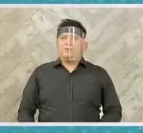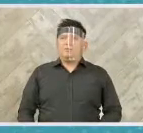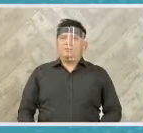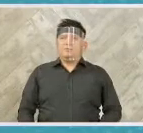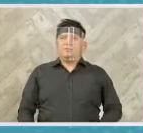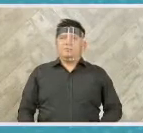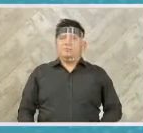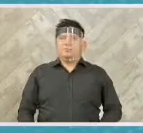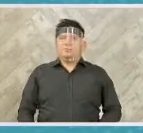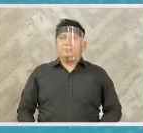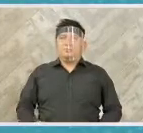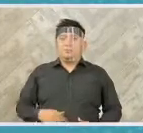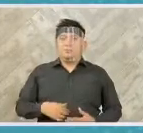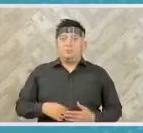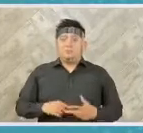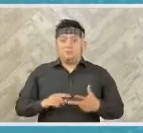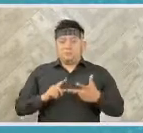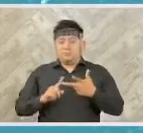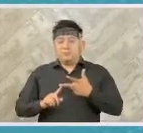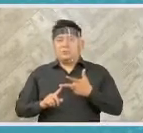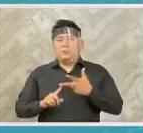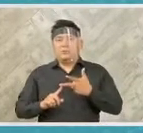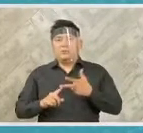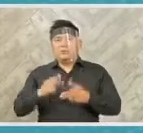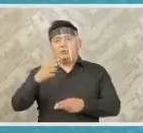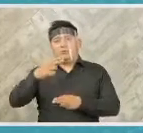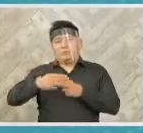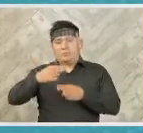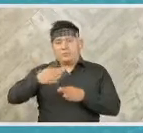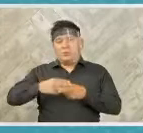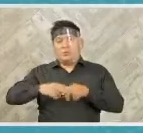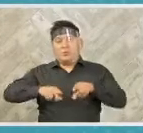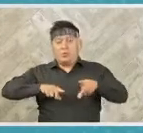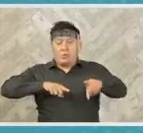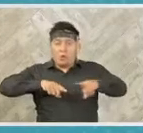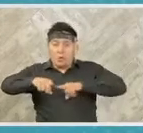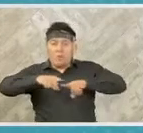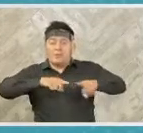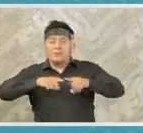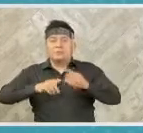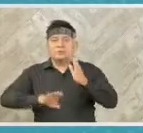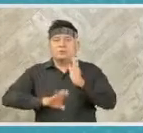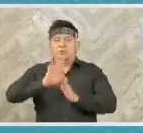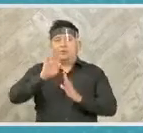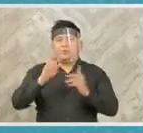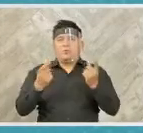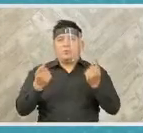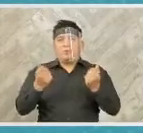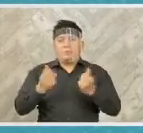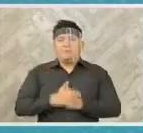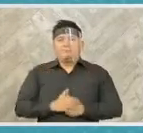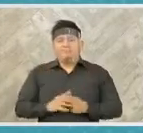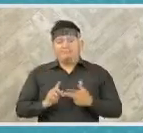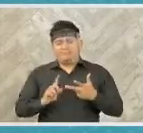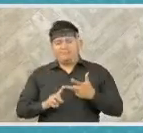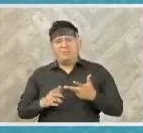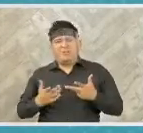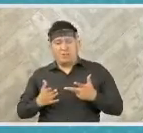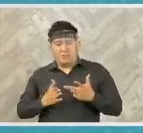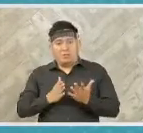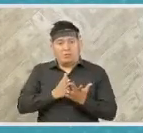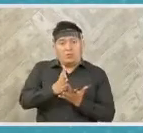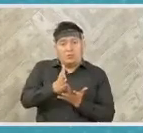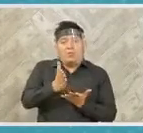La línea estratégica número 3, llamada Competitividad para el Desarrollo Económico, busca promover a Cúcuta